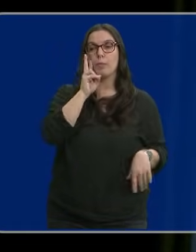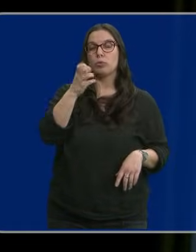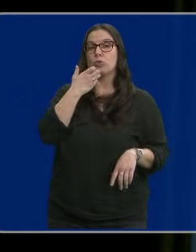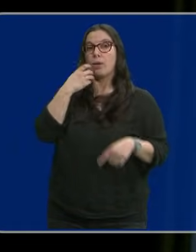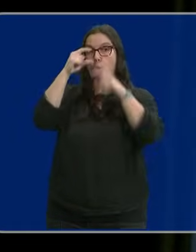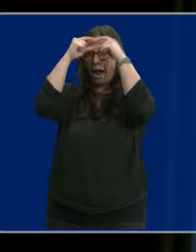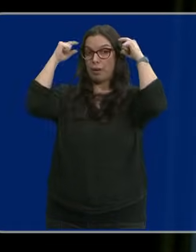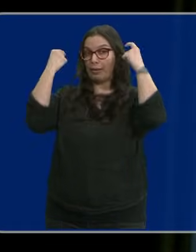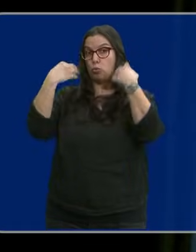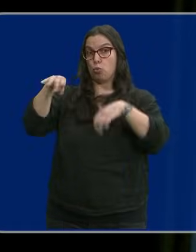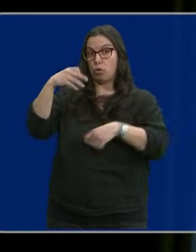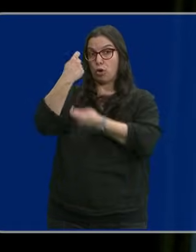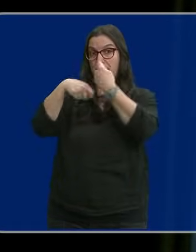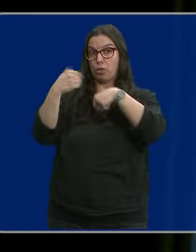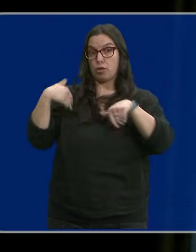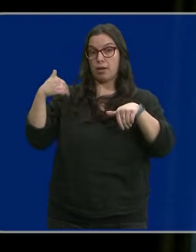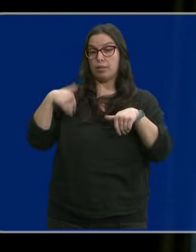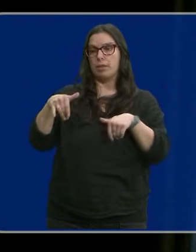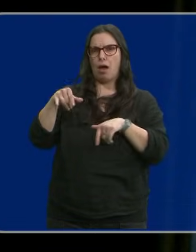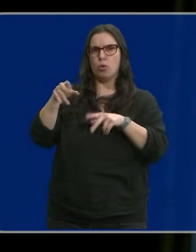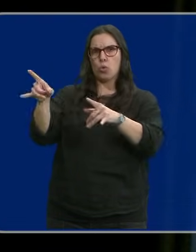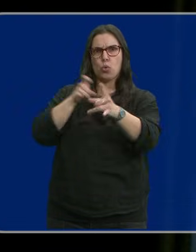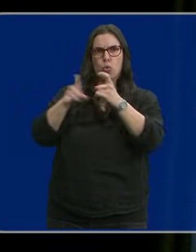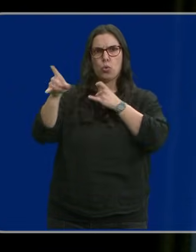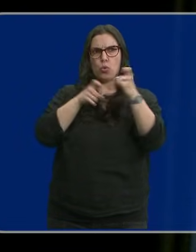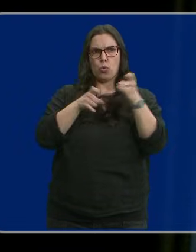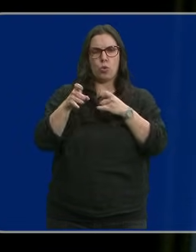Arrebato, que la atracción de público